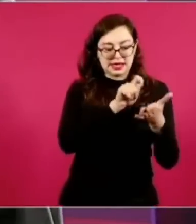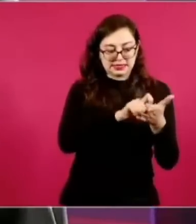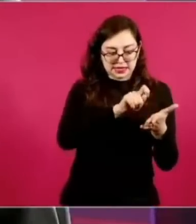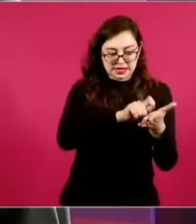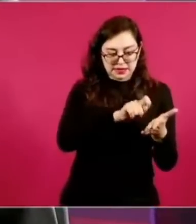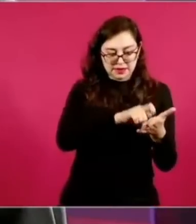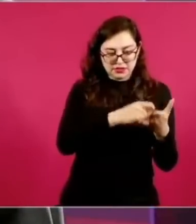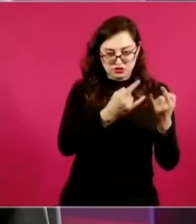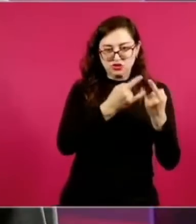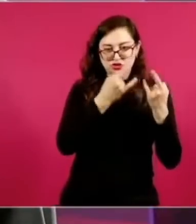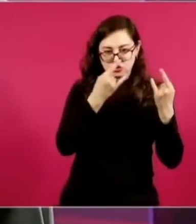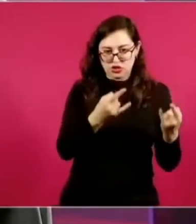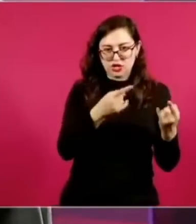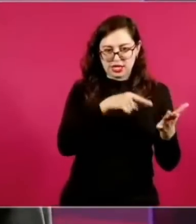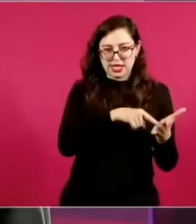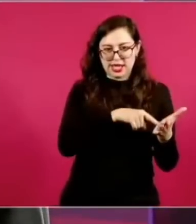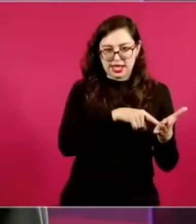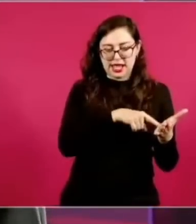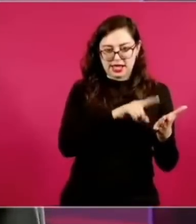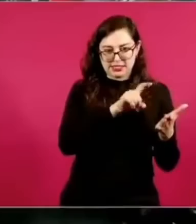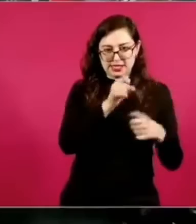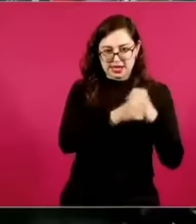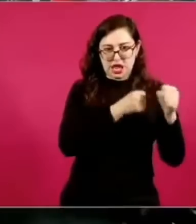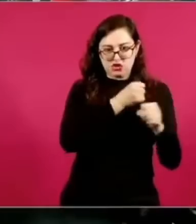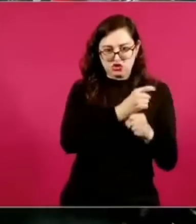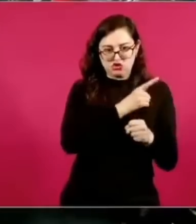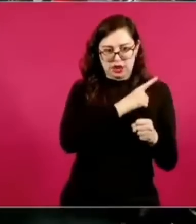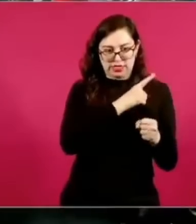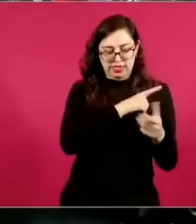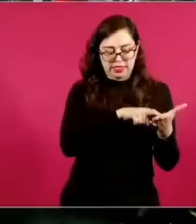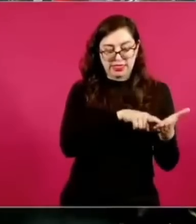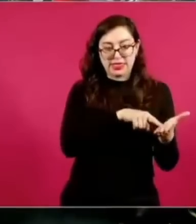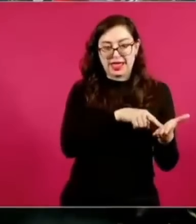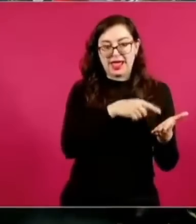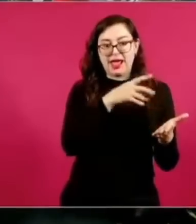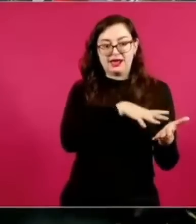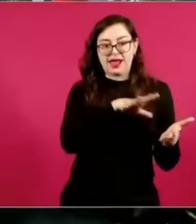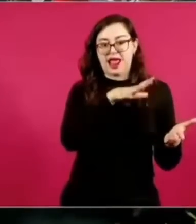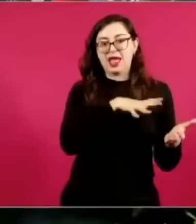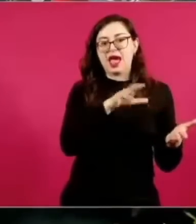Buendía para su novela 100 años de soledad.